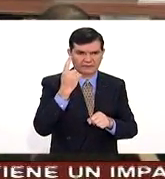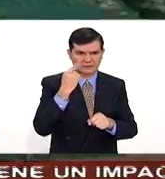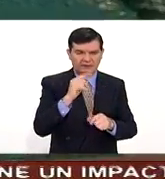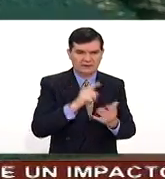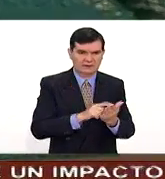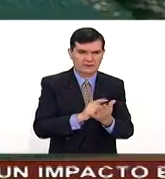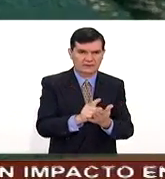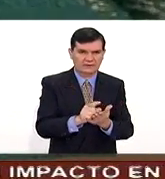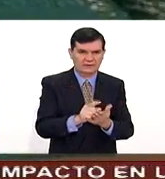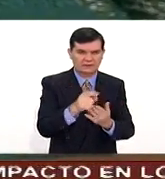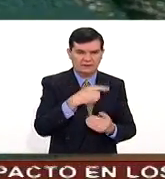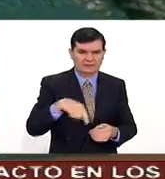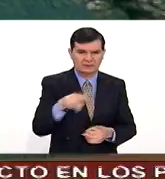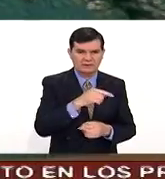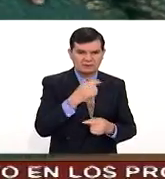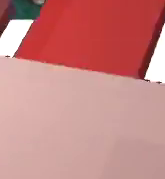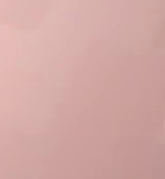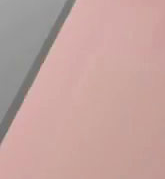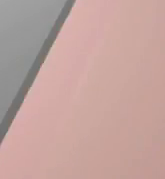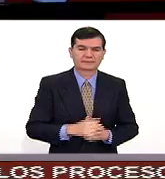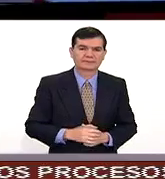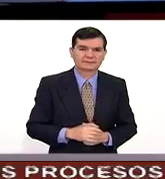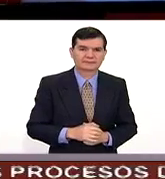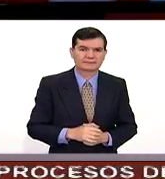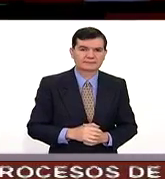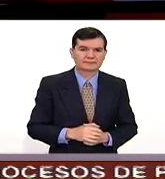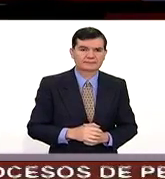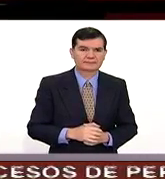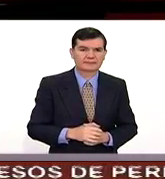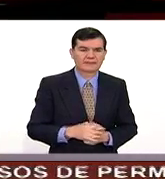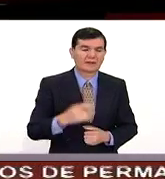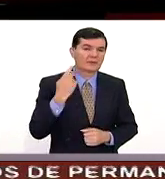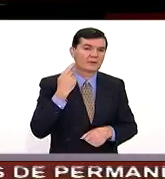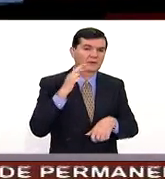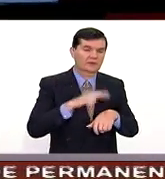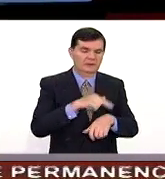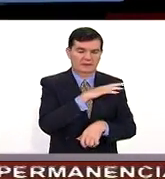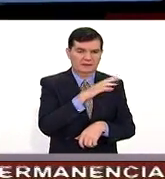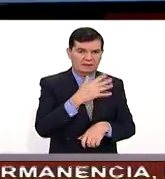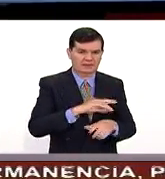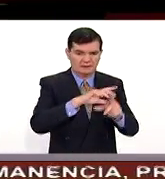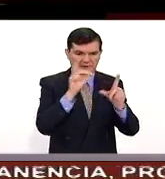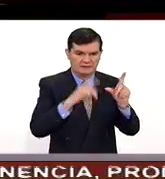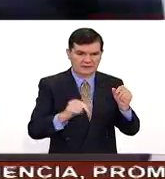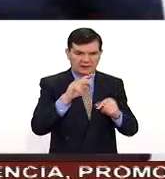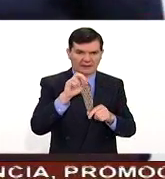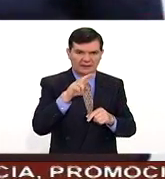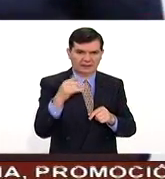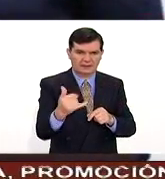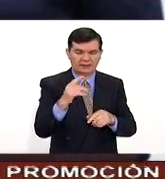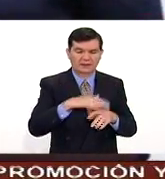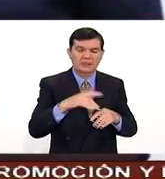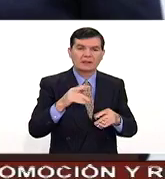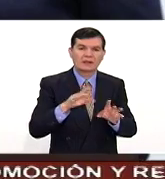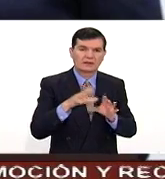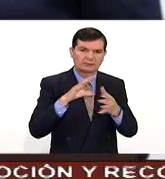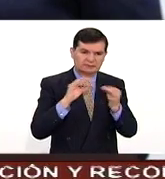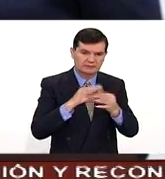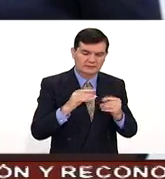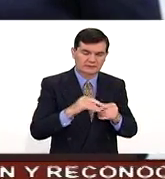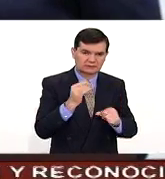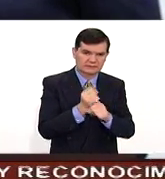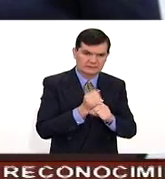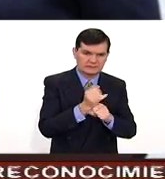los derechos de los niños. La Procuradora General de la República, Arely Gómez, inauguró la unidad especializada